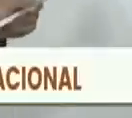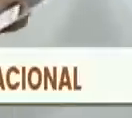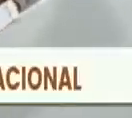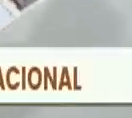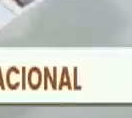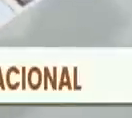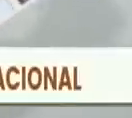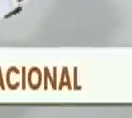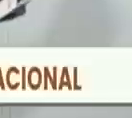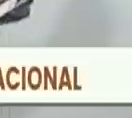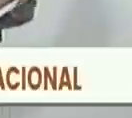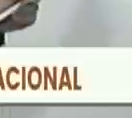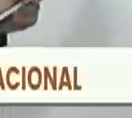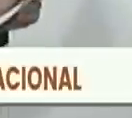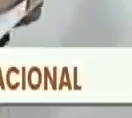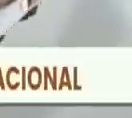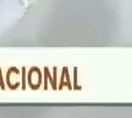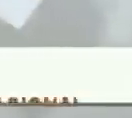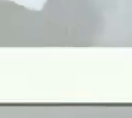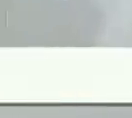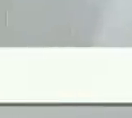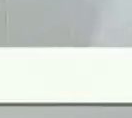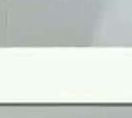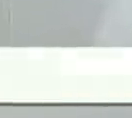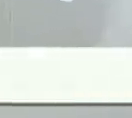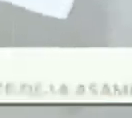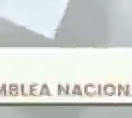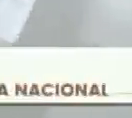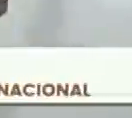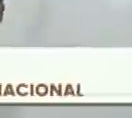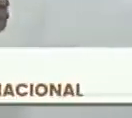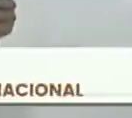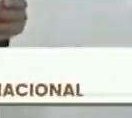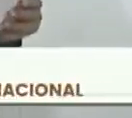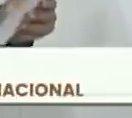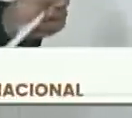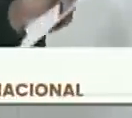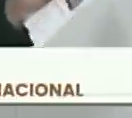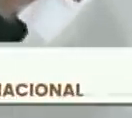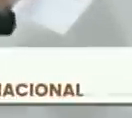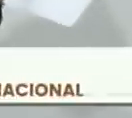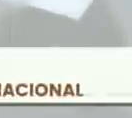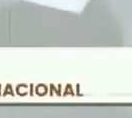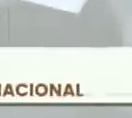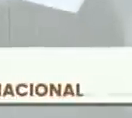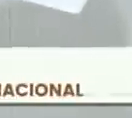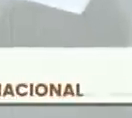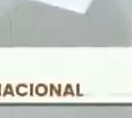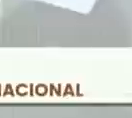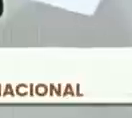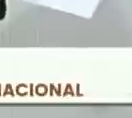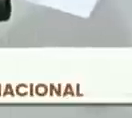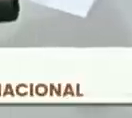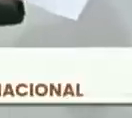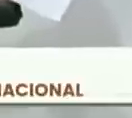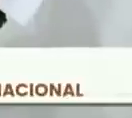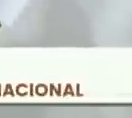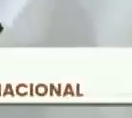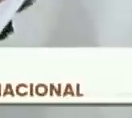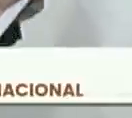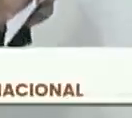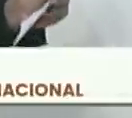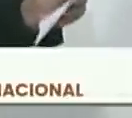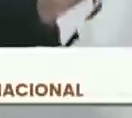nuestro pueblo pueda entender bien. Cito al expresidente Donald Trump. Cuando me